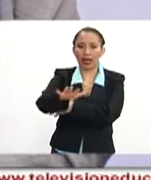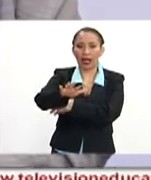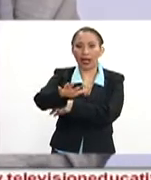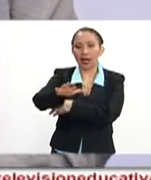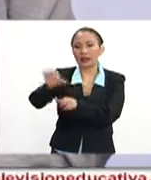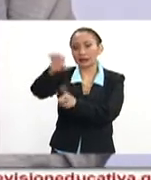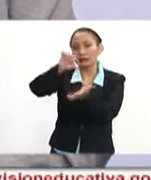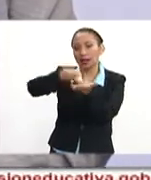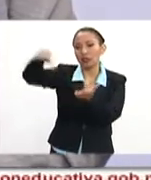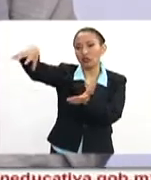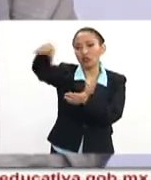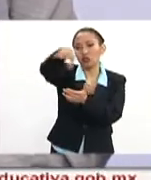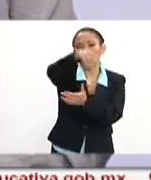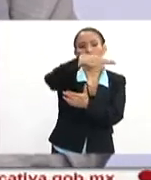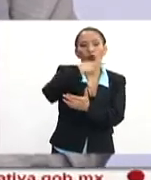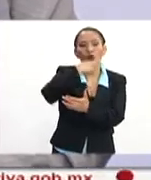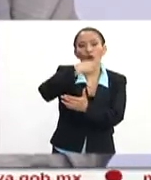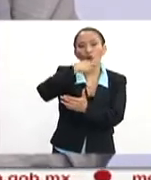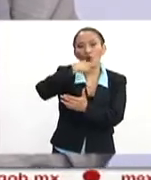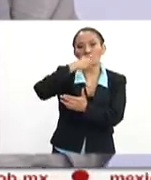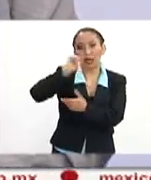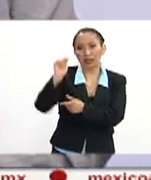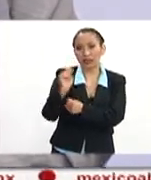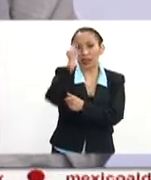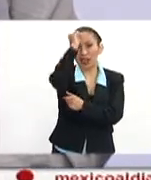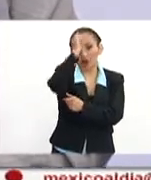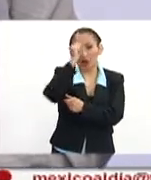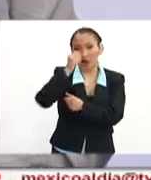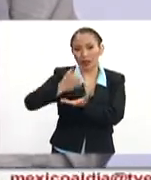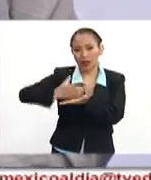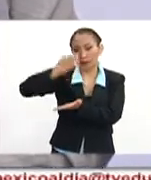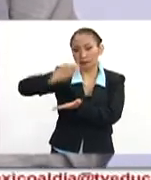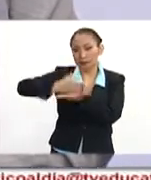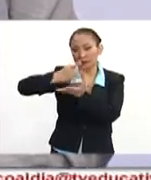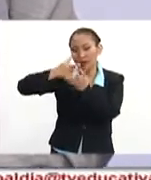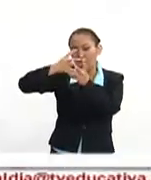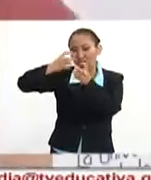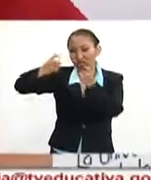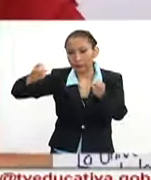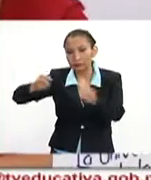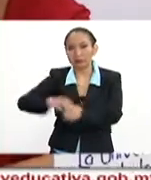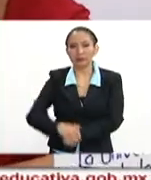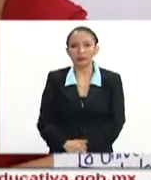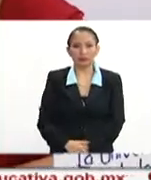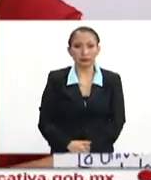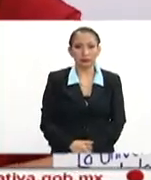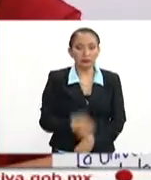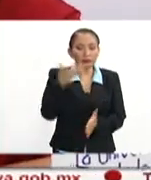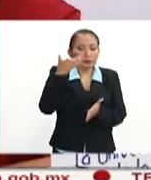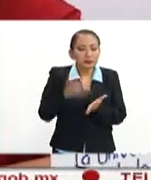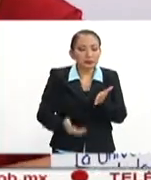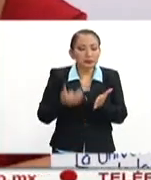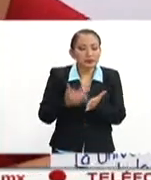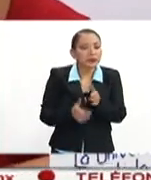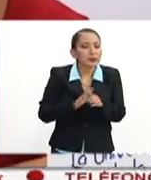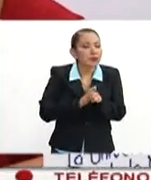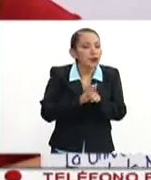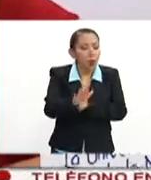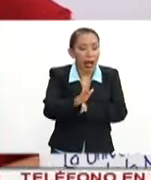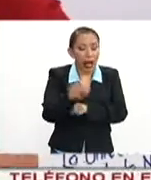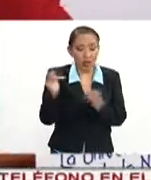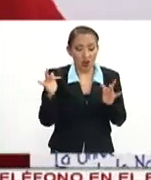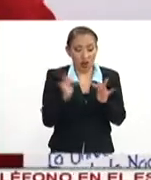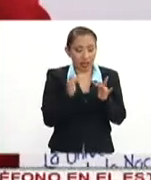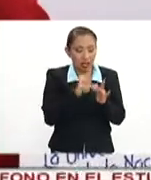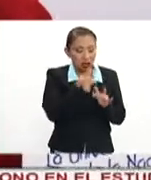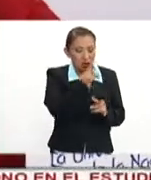los centros que actualmente utilizan la tecnología de degradación de PET. Lo que nos falta es poner en contacto